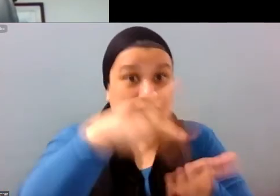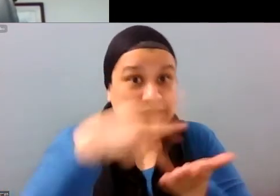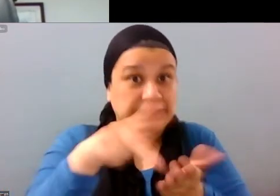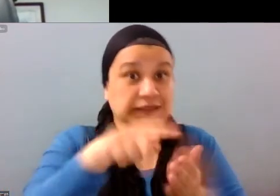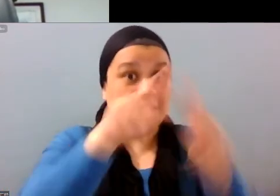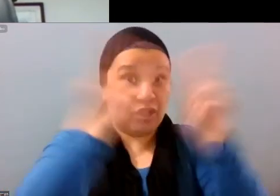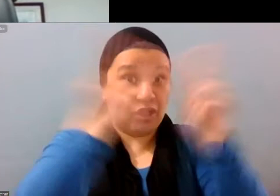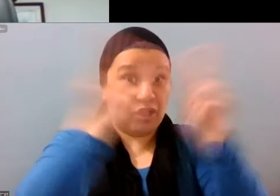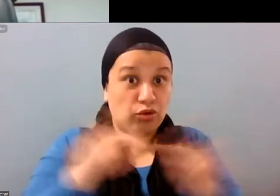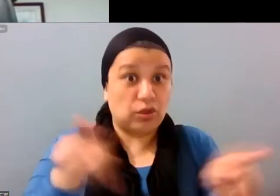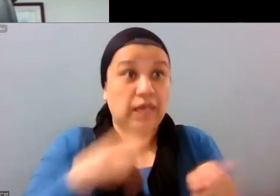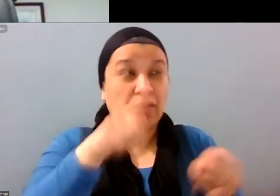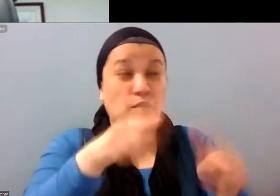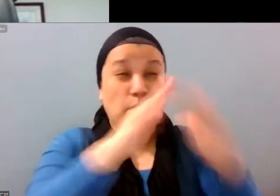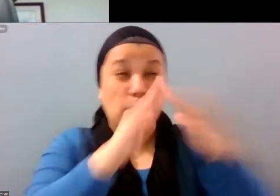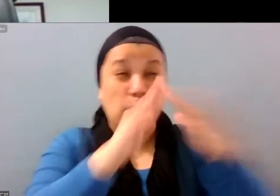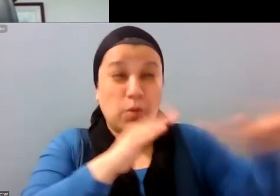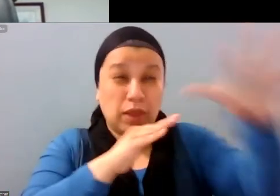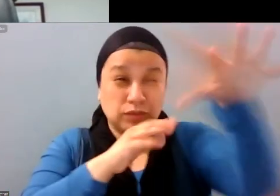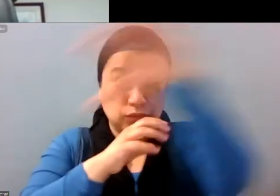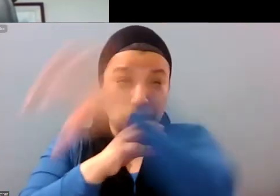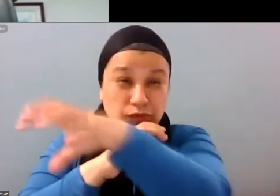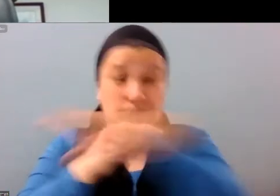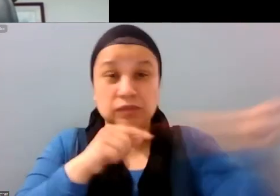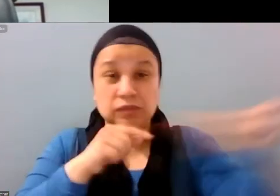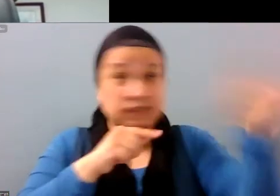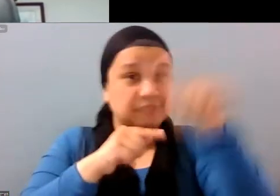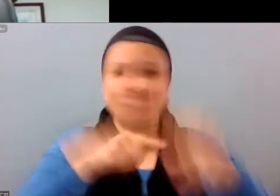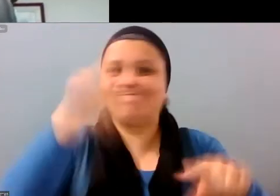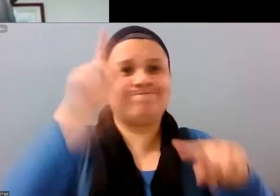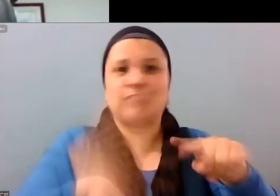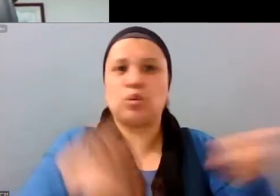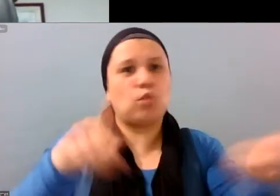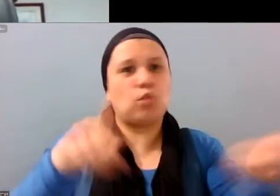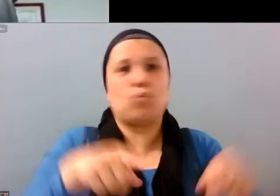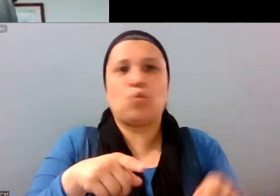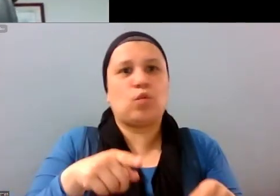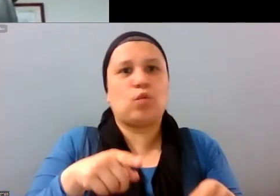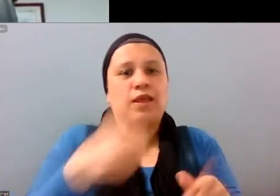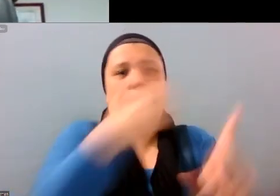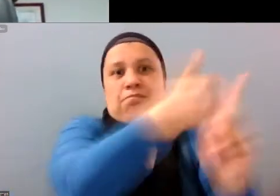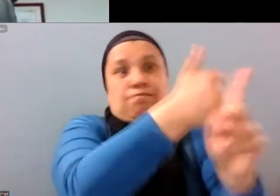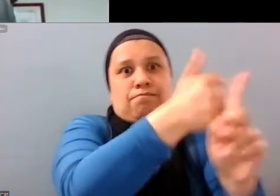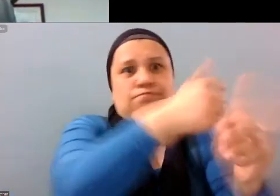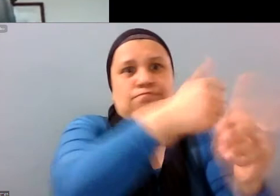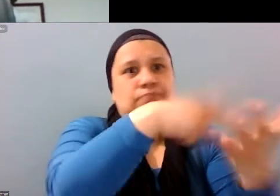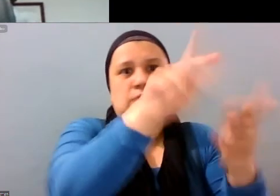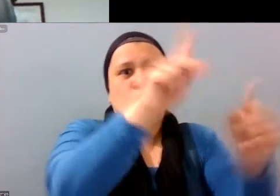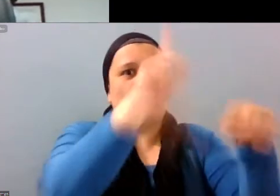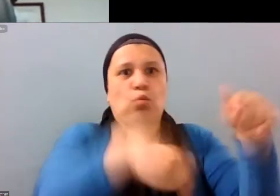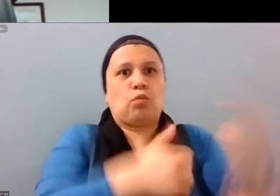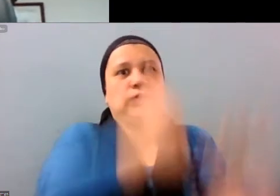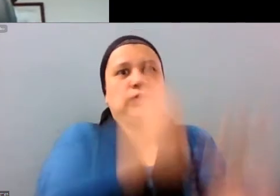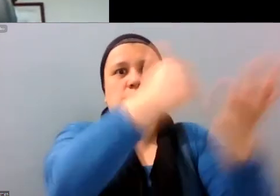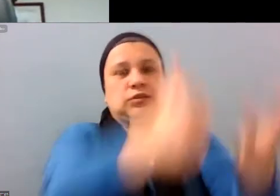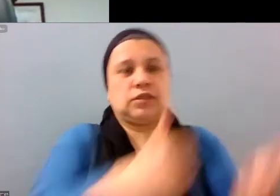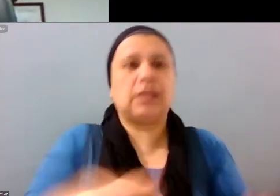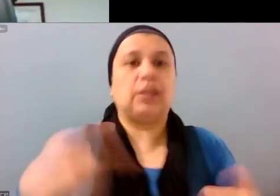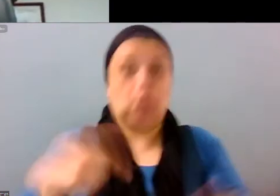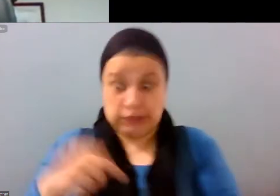las poblaciones que no podían conectarse de otra manera en un estudio que se hizo por parte del área de vida estudiantil